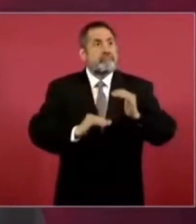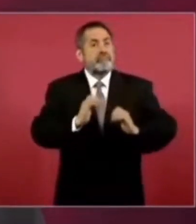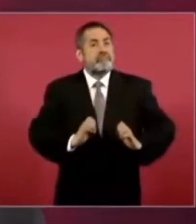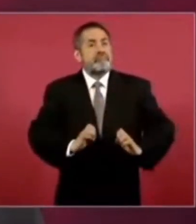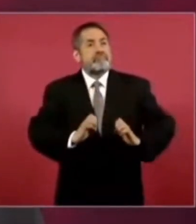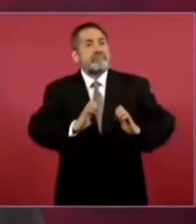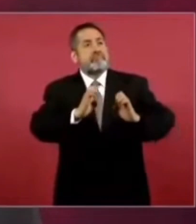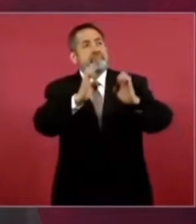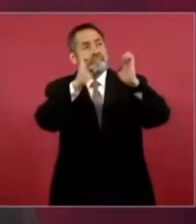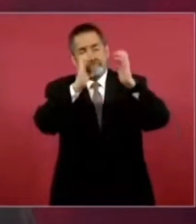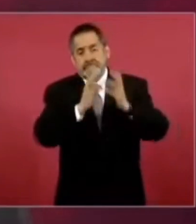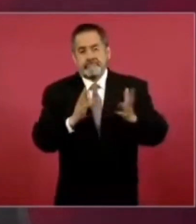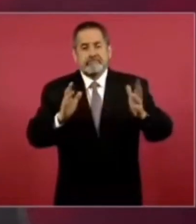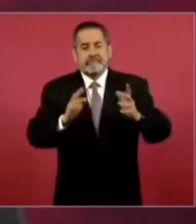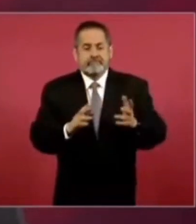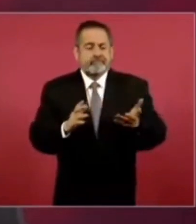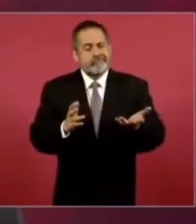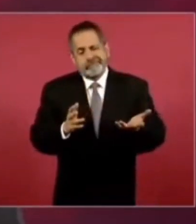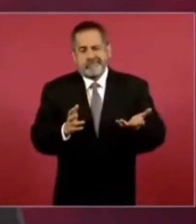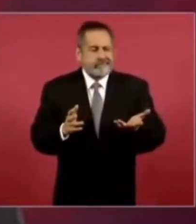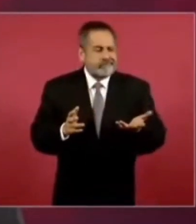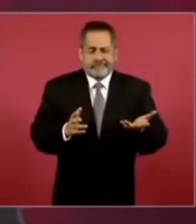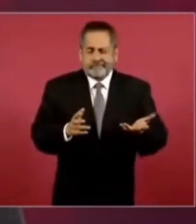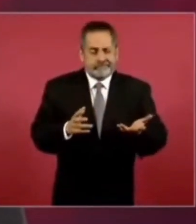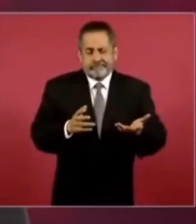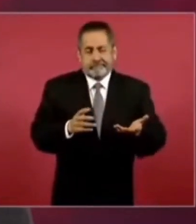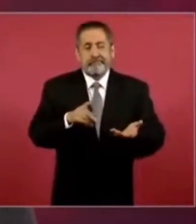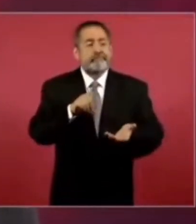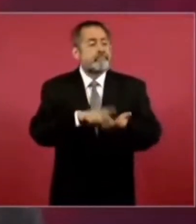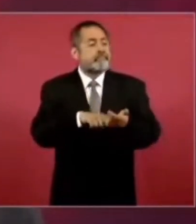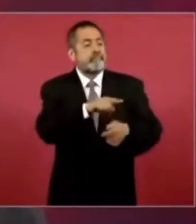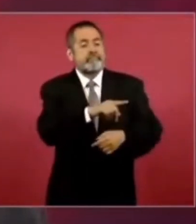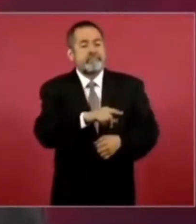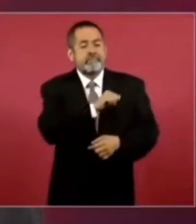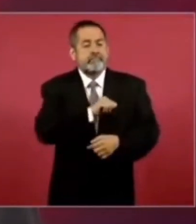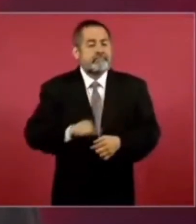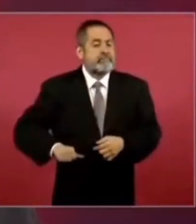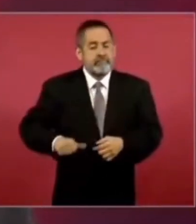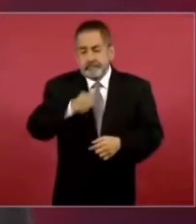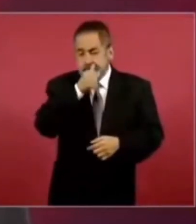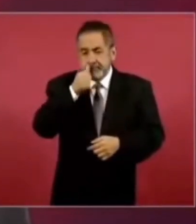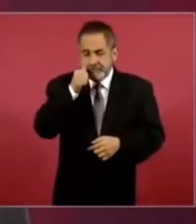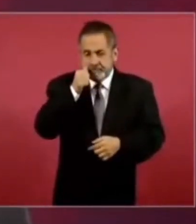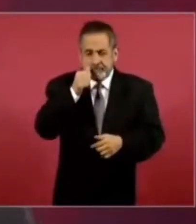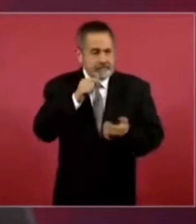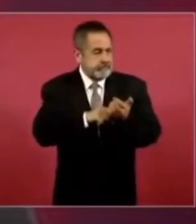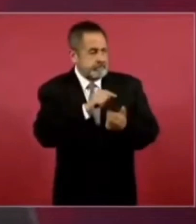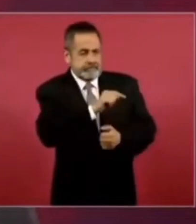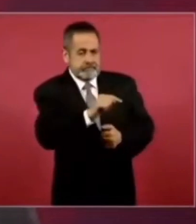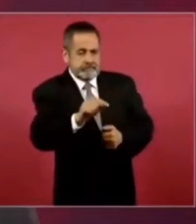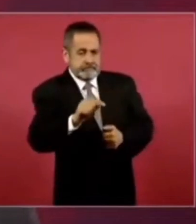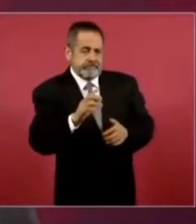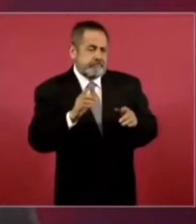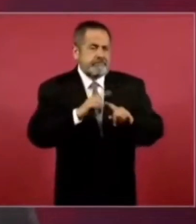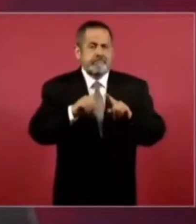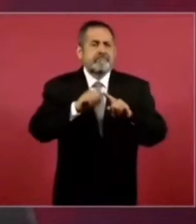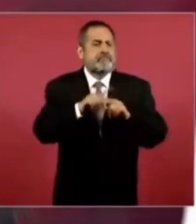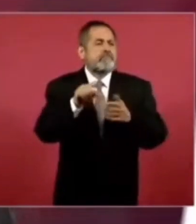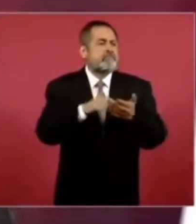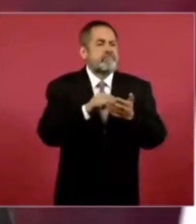departamentos en la delegación Benito Juárez y en otras partes